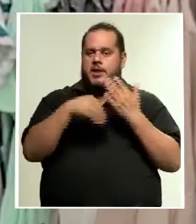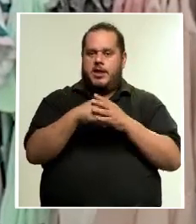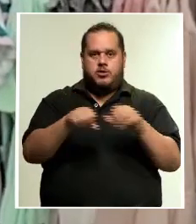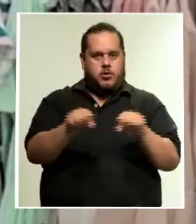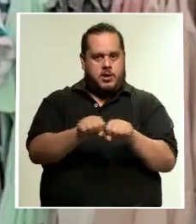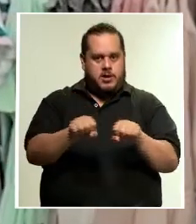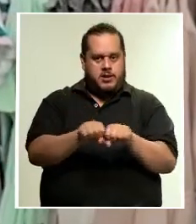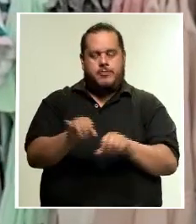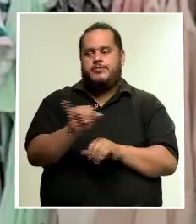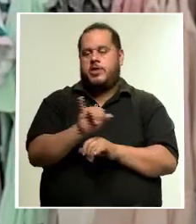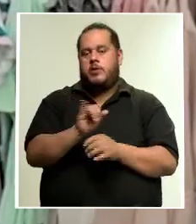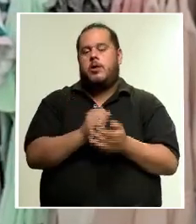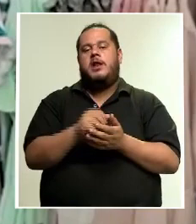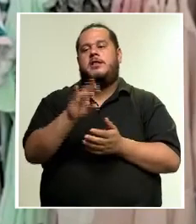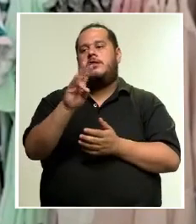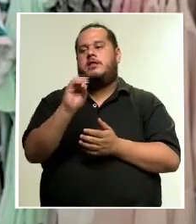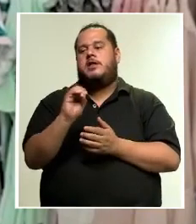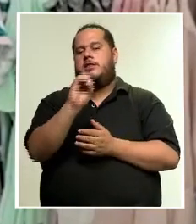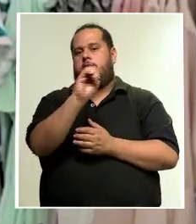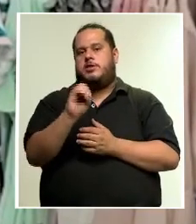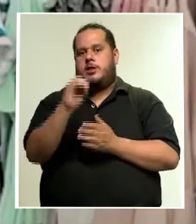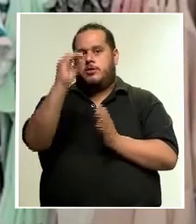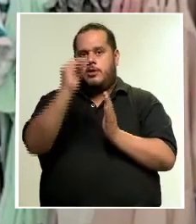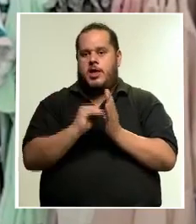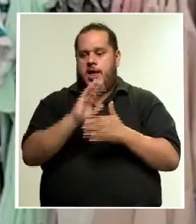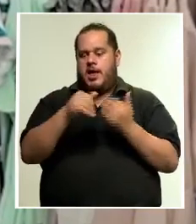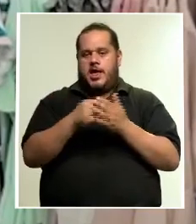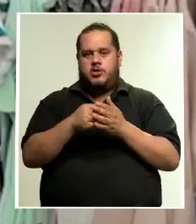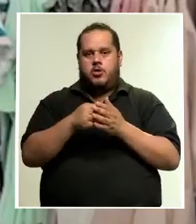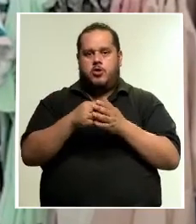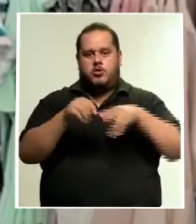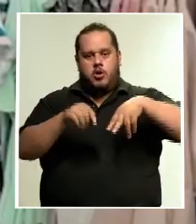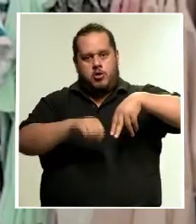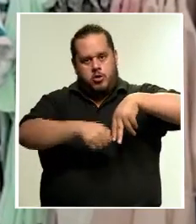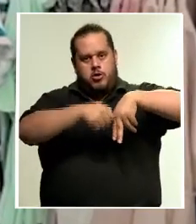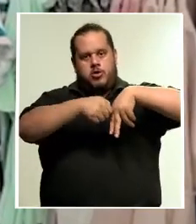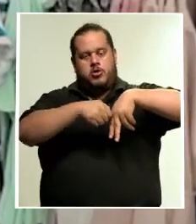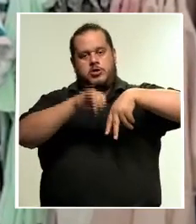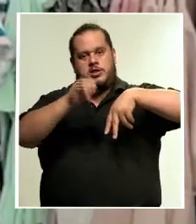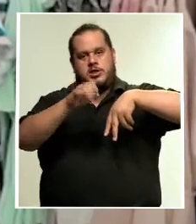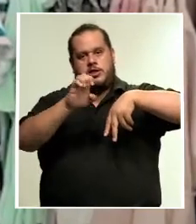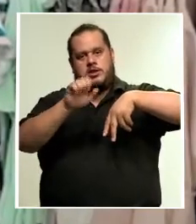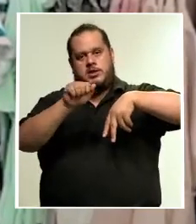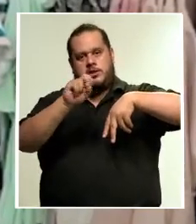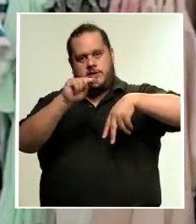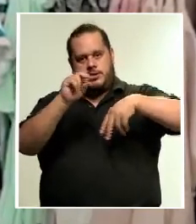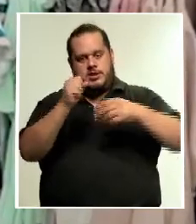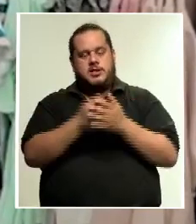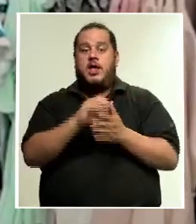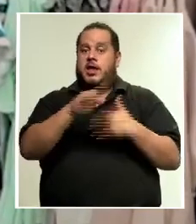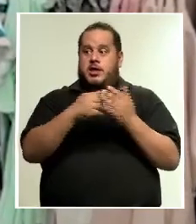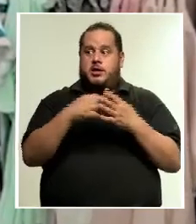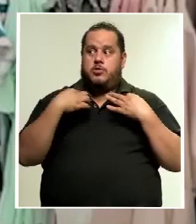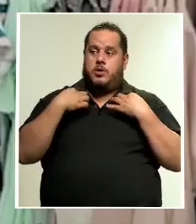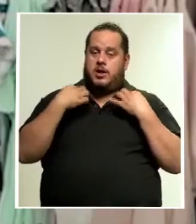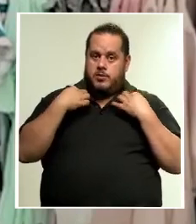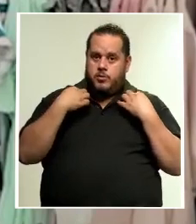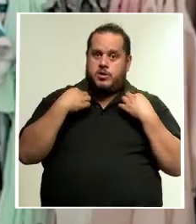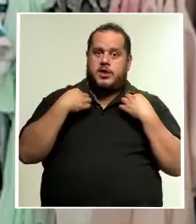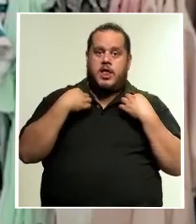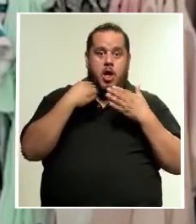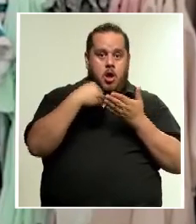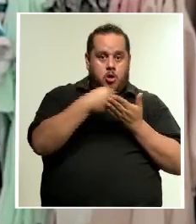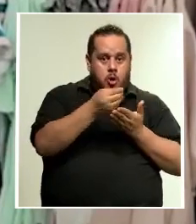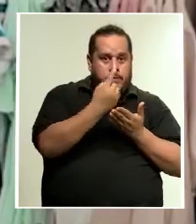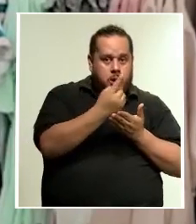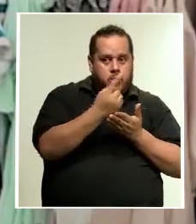Además, 60% de rebaja en todos los jeans. Y en todas las blusas de dama, puede adquirir una y la segunda blusa le